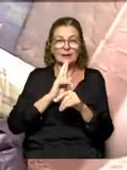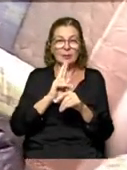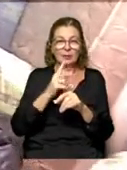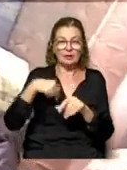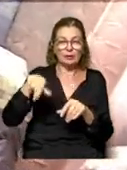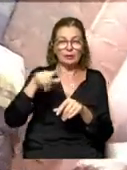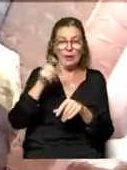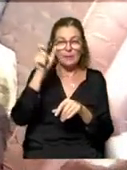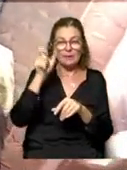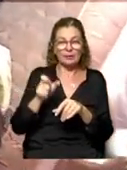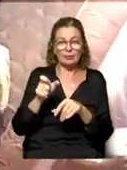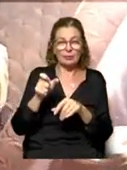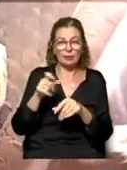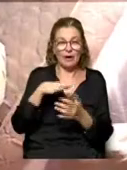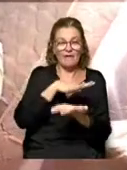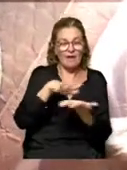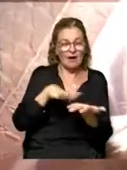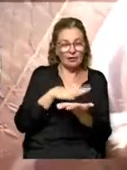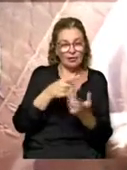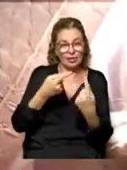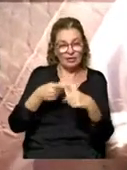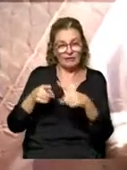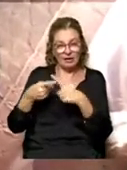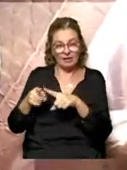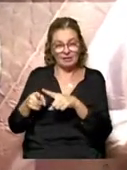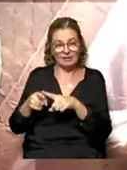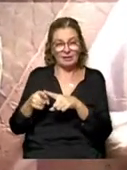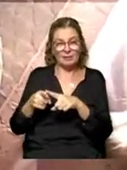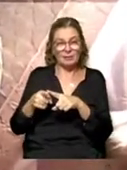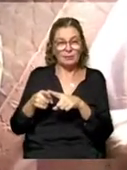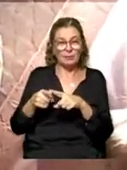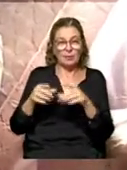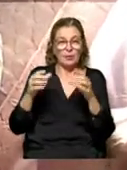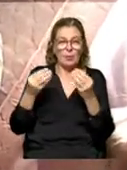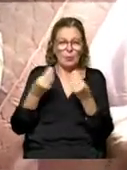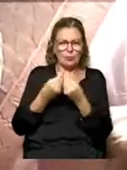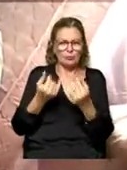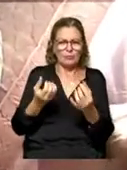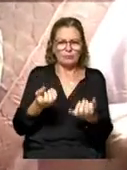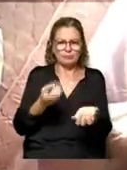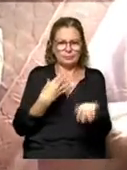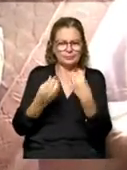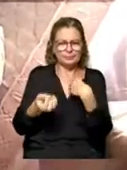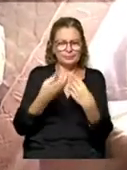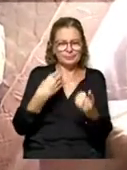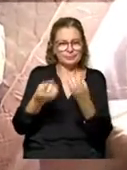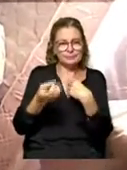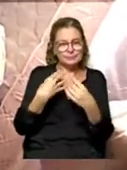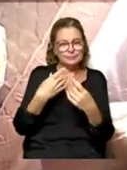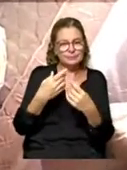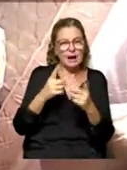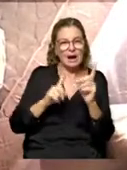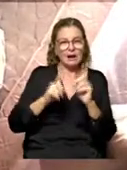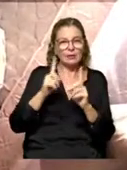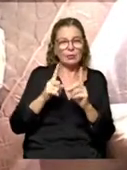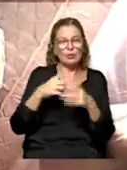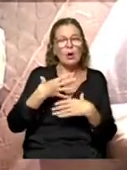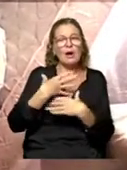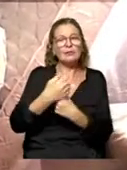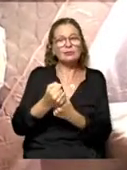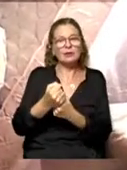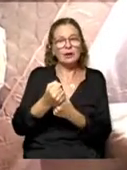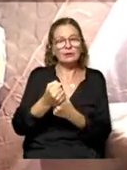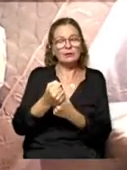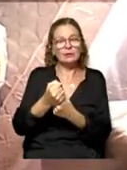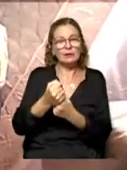vecinos y vecinas de todos los barrios que nos estuvieron lloviendo los mensajes y bueno, algunos acudieron